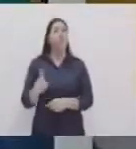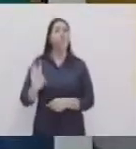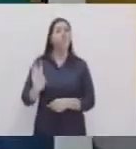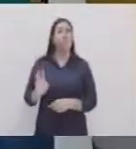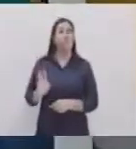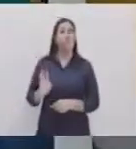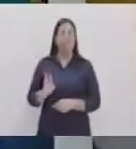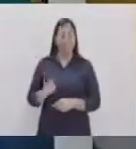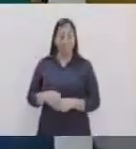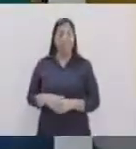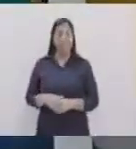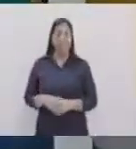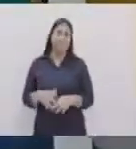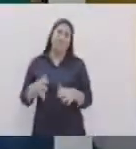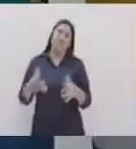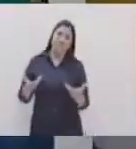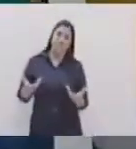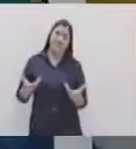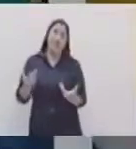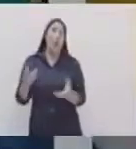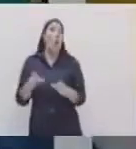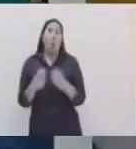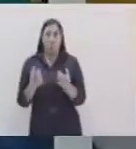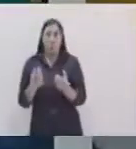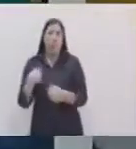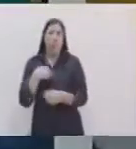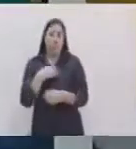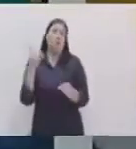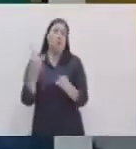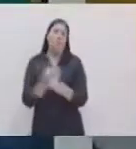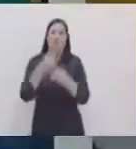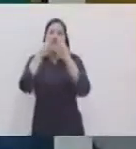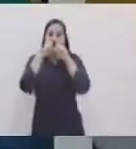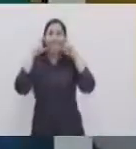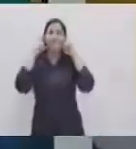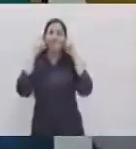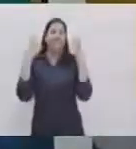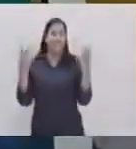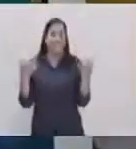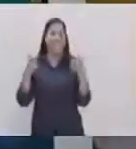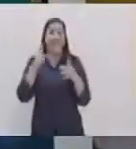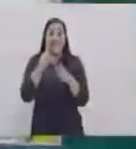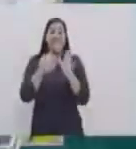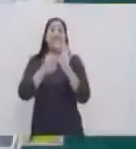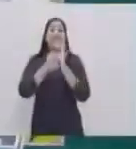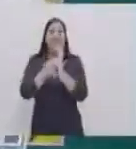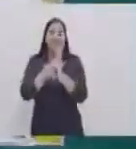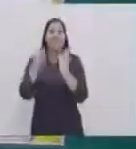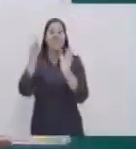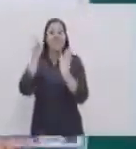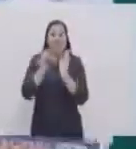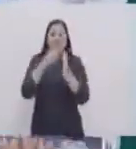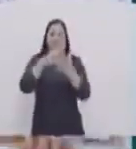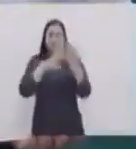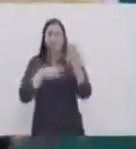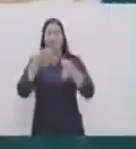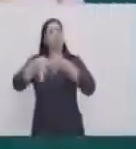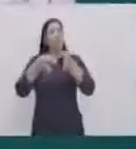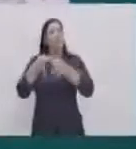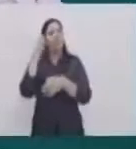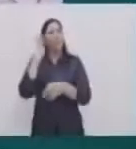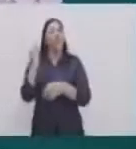¿Cómo? Por supuesto, utilizando nuestra mascarilla. Entonces tenemos un ejemplo de un argumento de tipo afectivo.